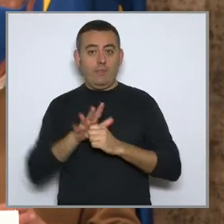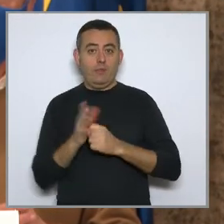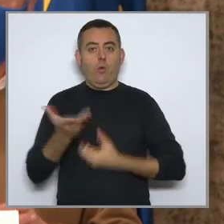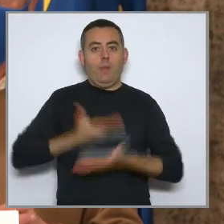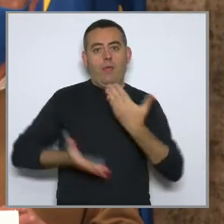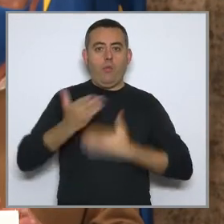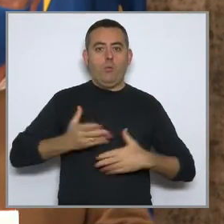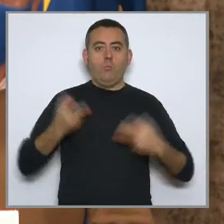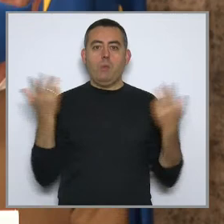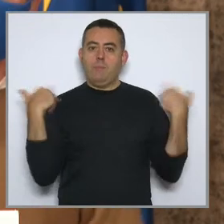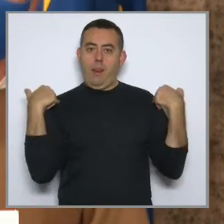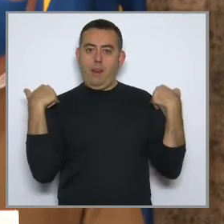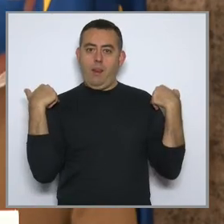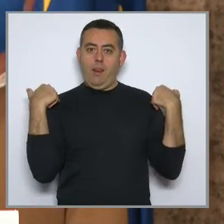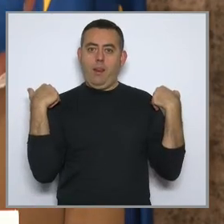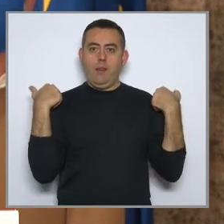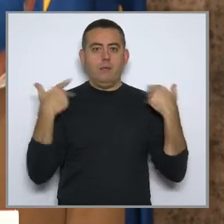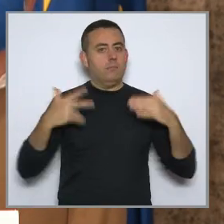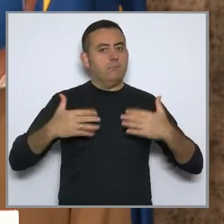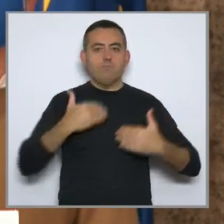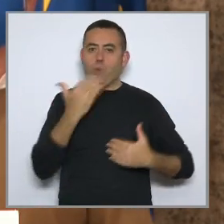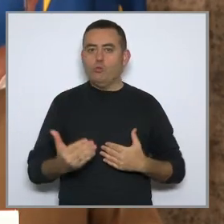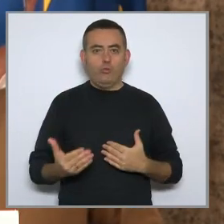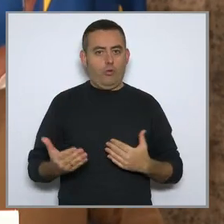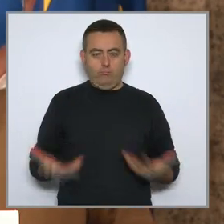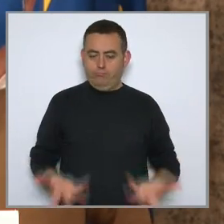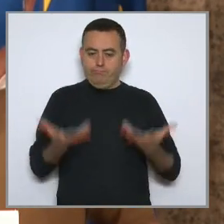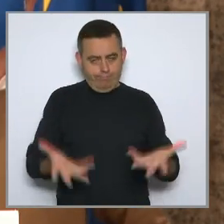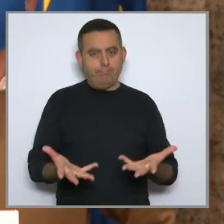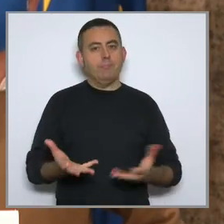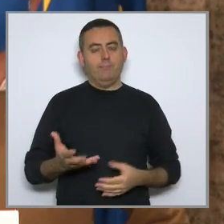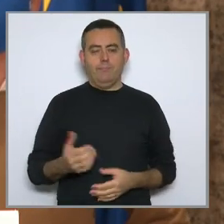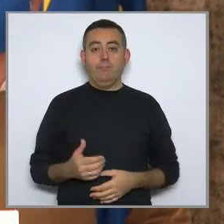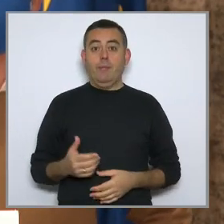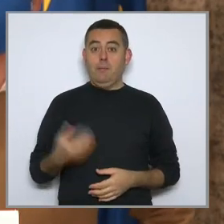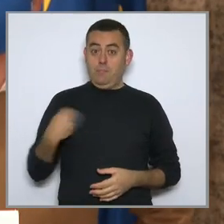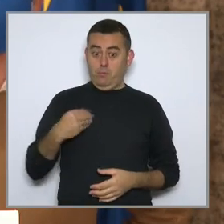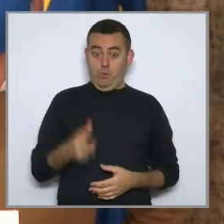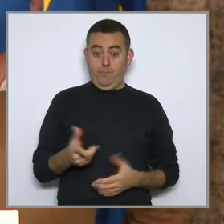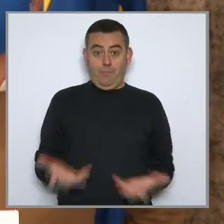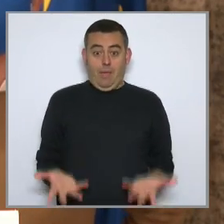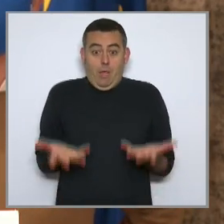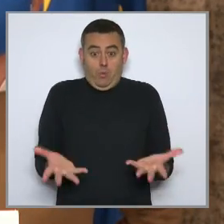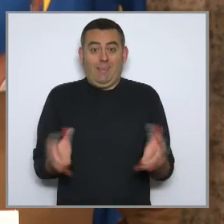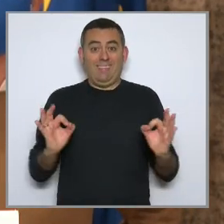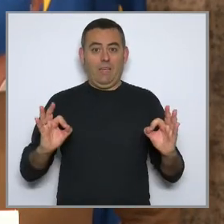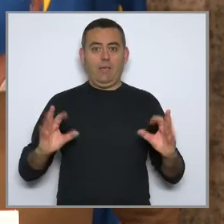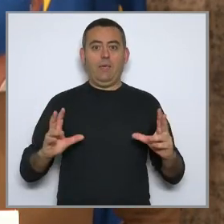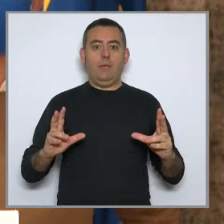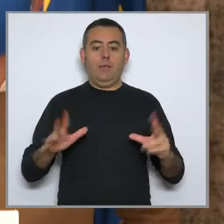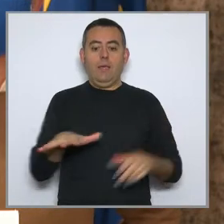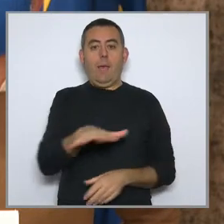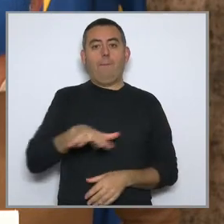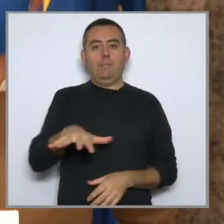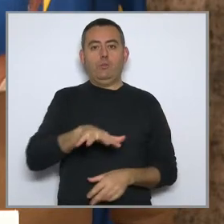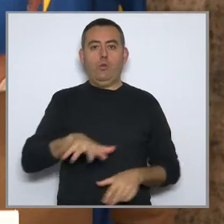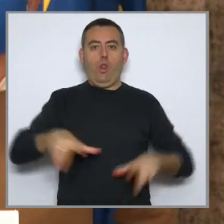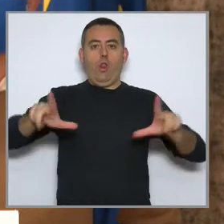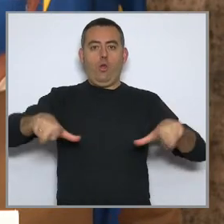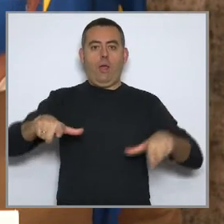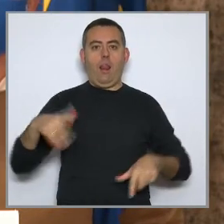Municipal. Estas ayudas, paréntesis, desde el ámbito local y